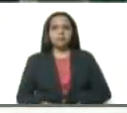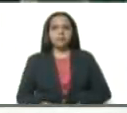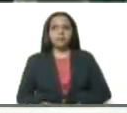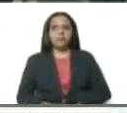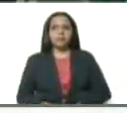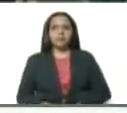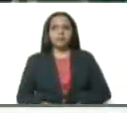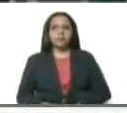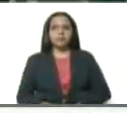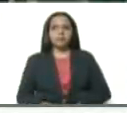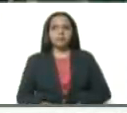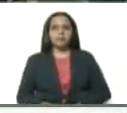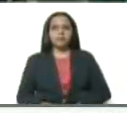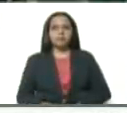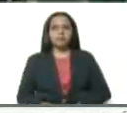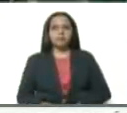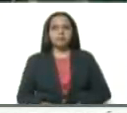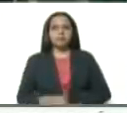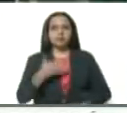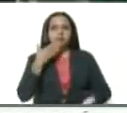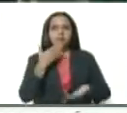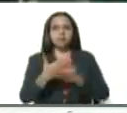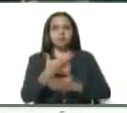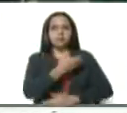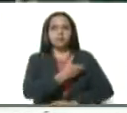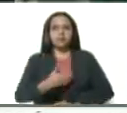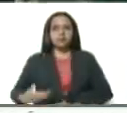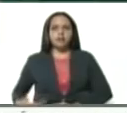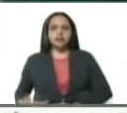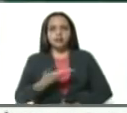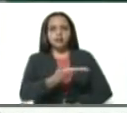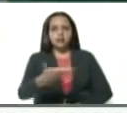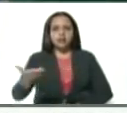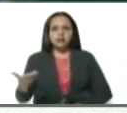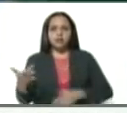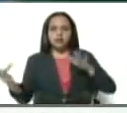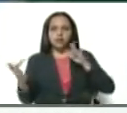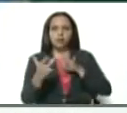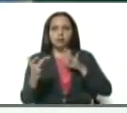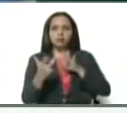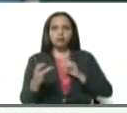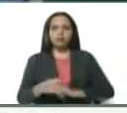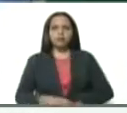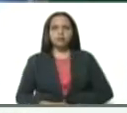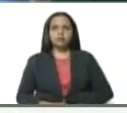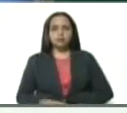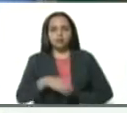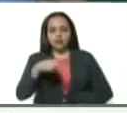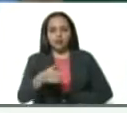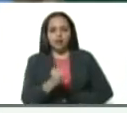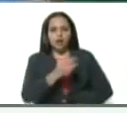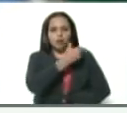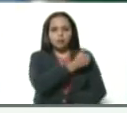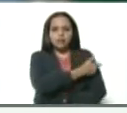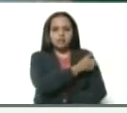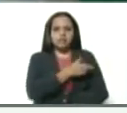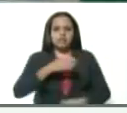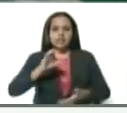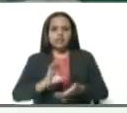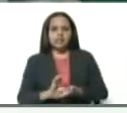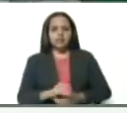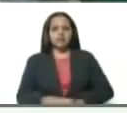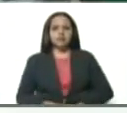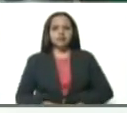Gracias, mi comandante en jefe, presidente, por este paso. Aquí estamos en el Hospital Central